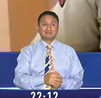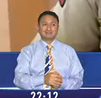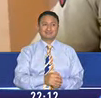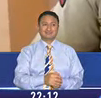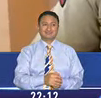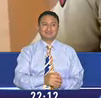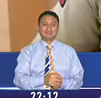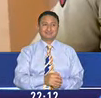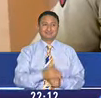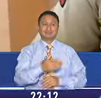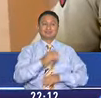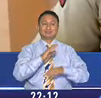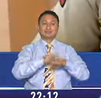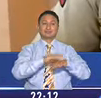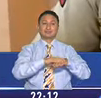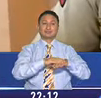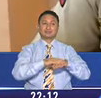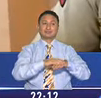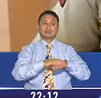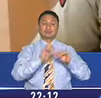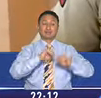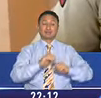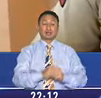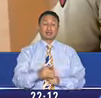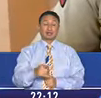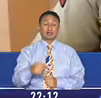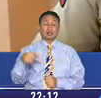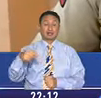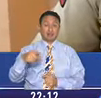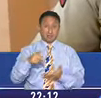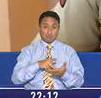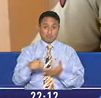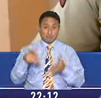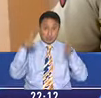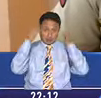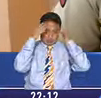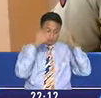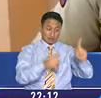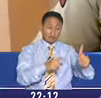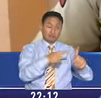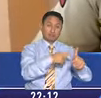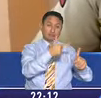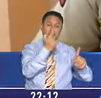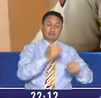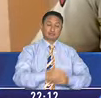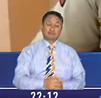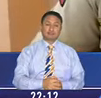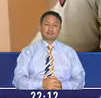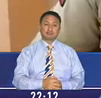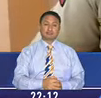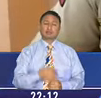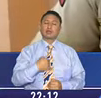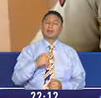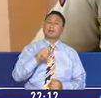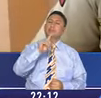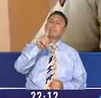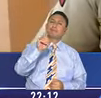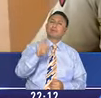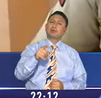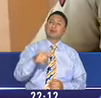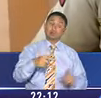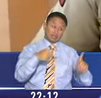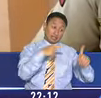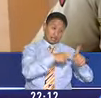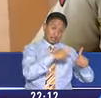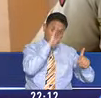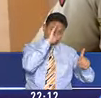a causa del posiblemente alguna muerte focalizada que tenían previsto ejecutarle aquí en Orizaba es decir que el objetivo principal era